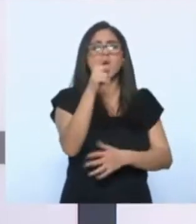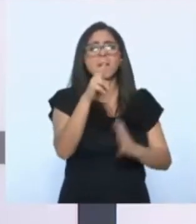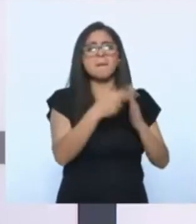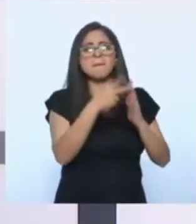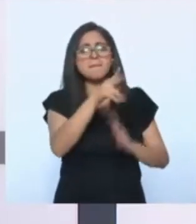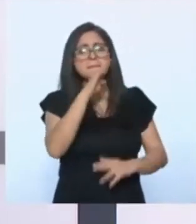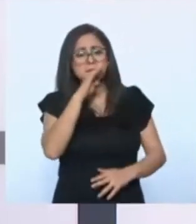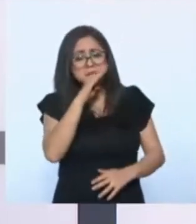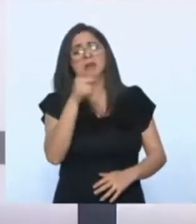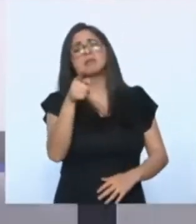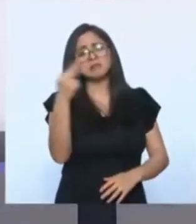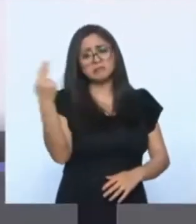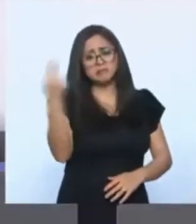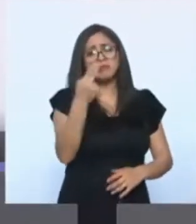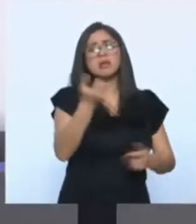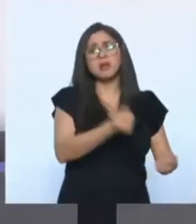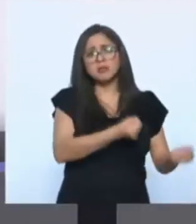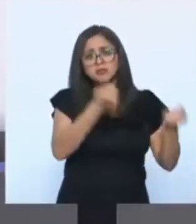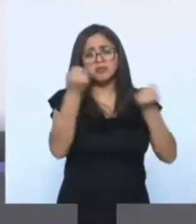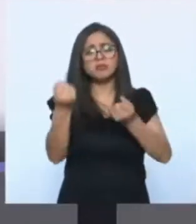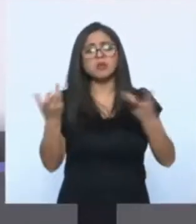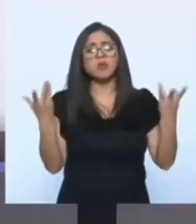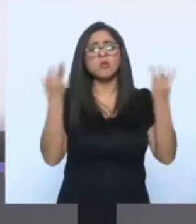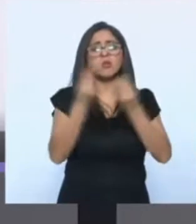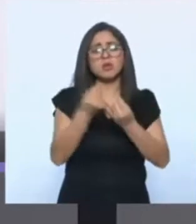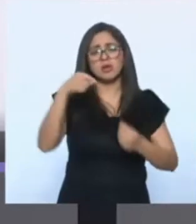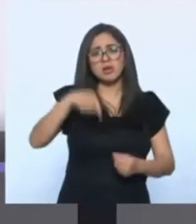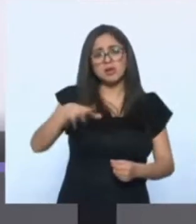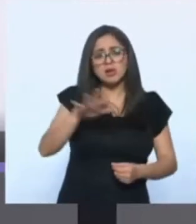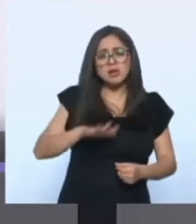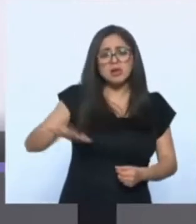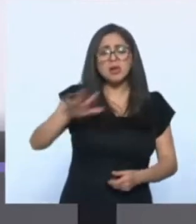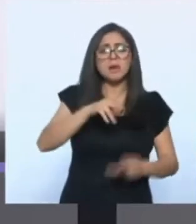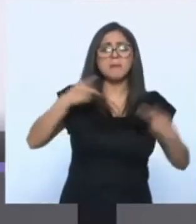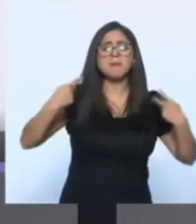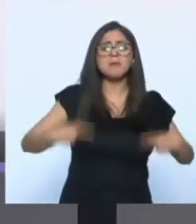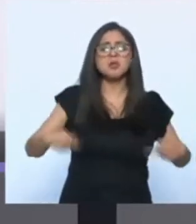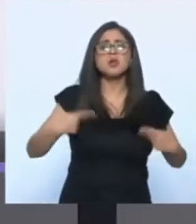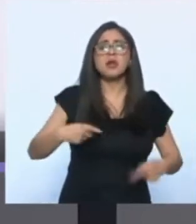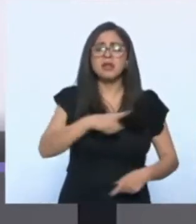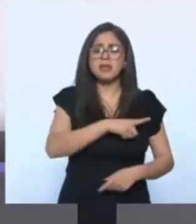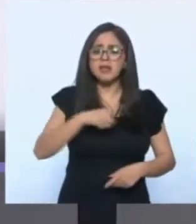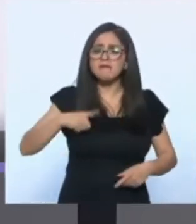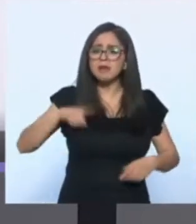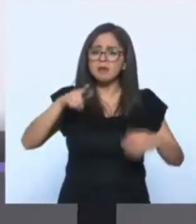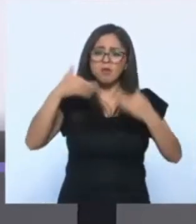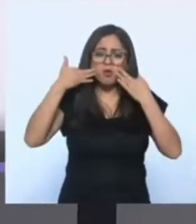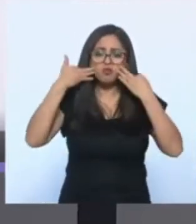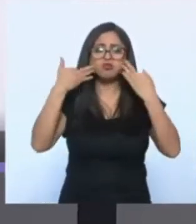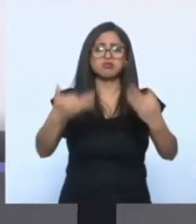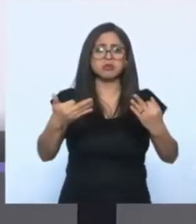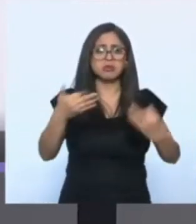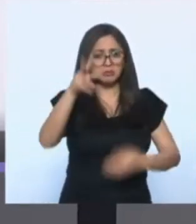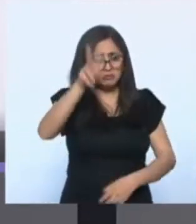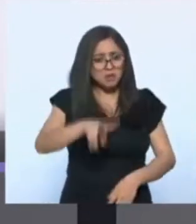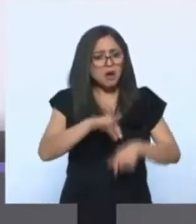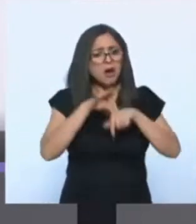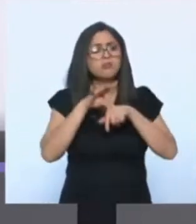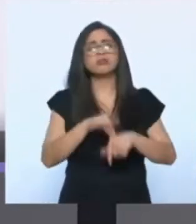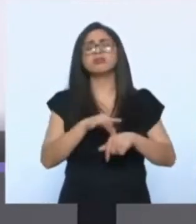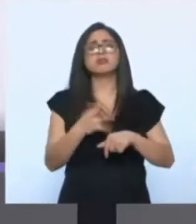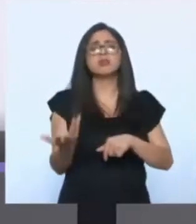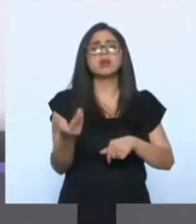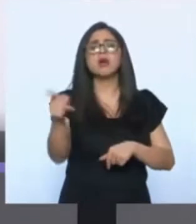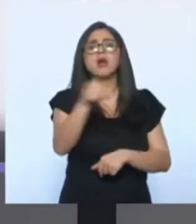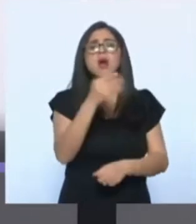Estado los acompañe y los ayude, ¿no? Y que la sociedad pues los visualicemos, o sea, que sí los veamos, que sepamos que están y que existen, porque lo que